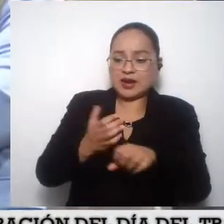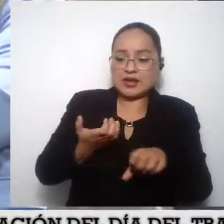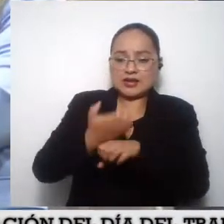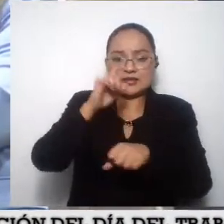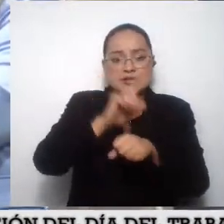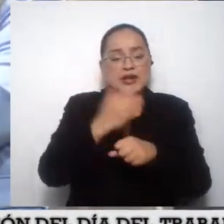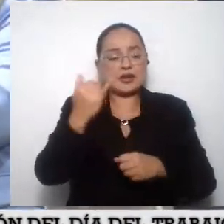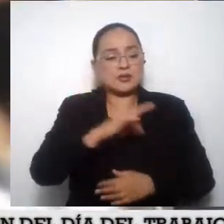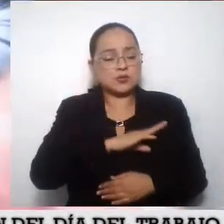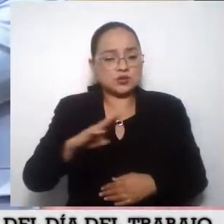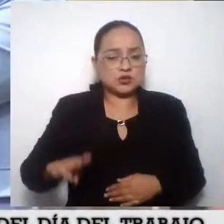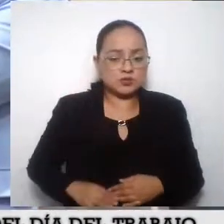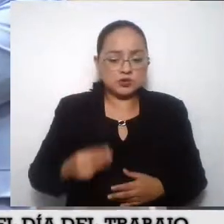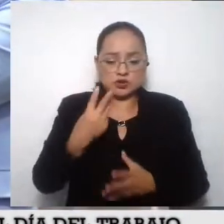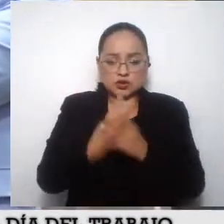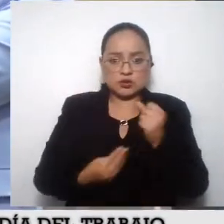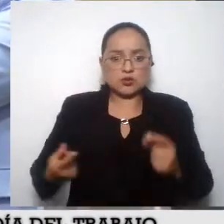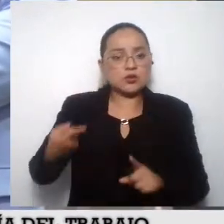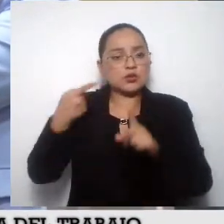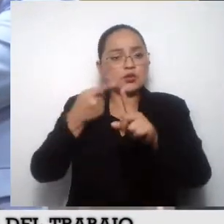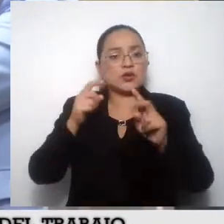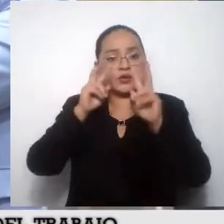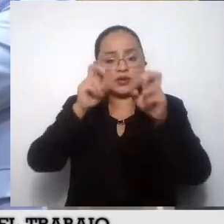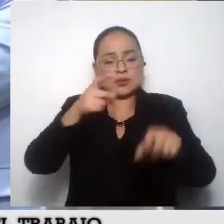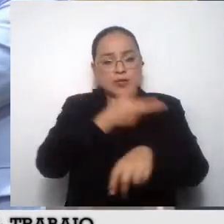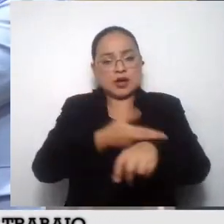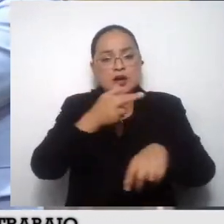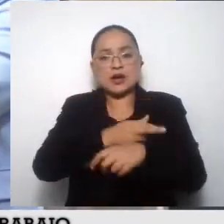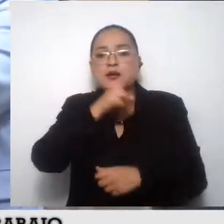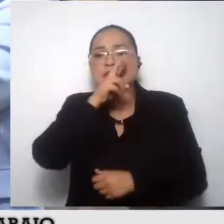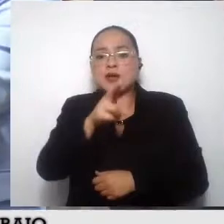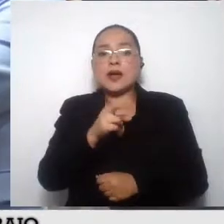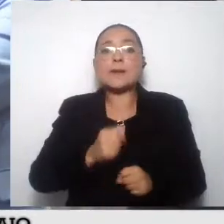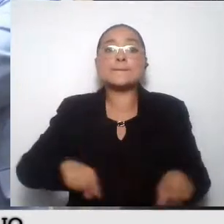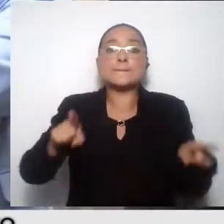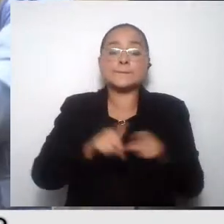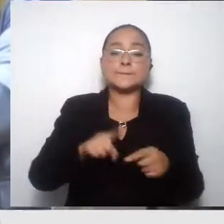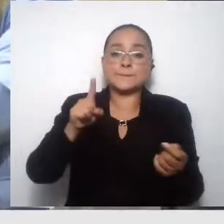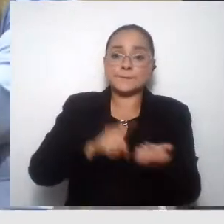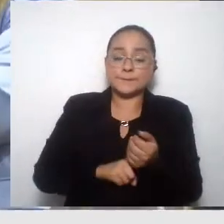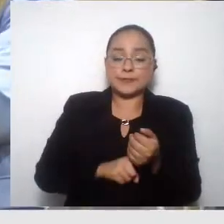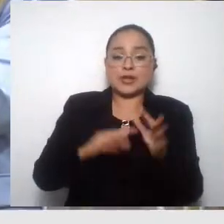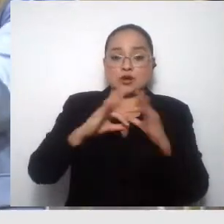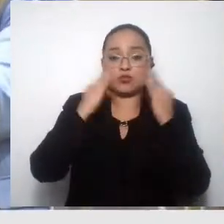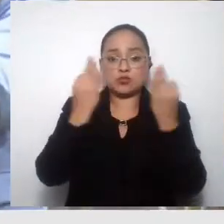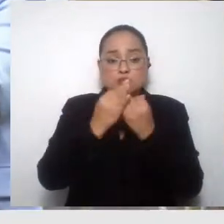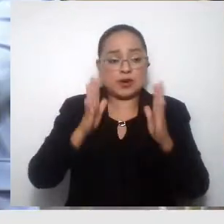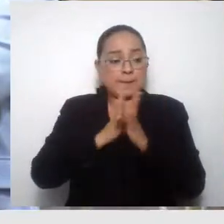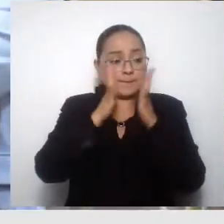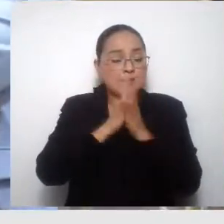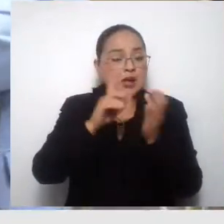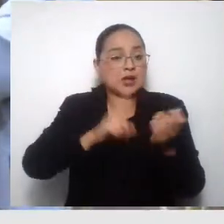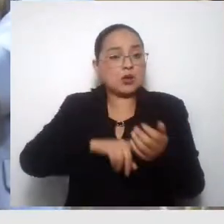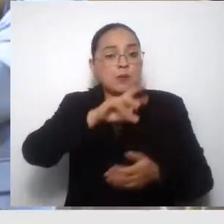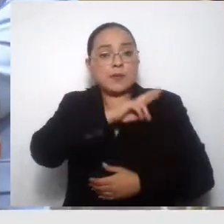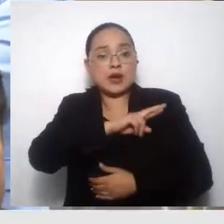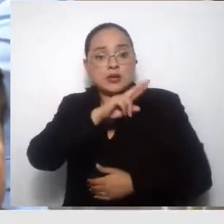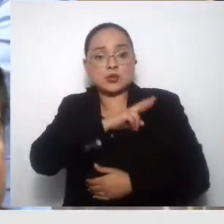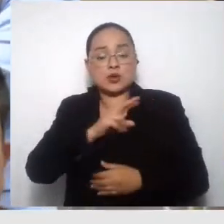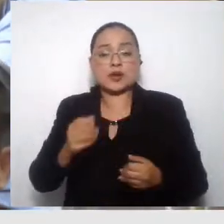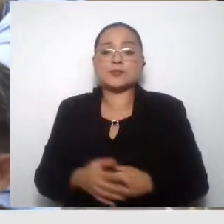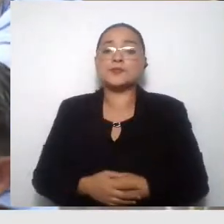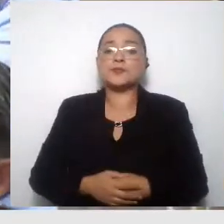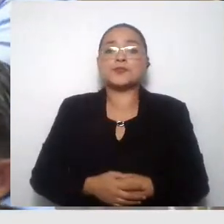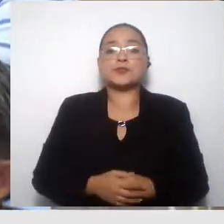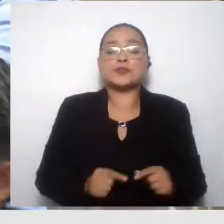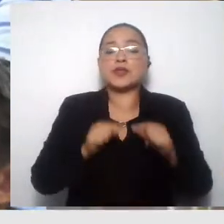municipales ante estas problemáticas y que involucren también, por supuesto, a la iniciativa privada, a los sectores